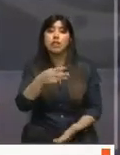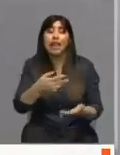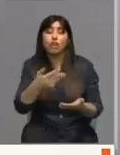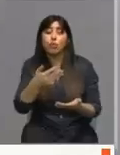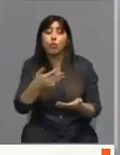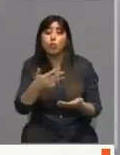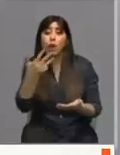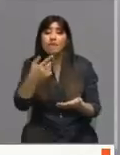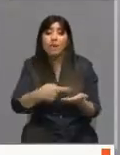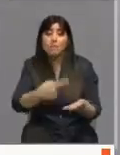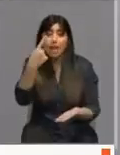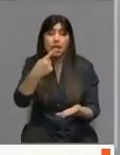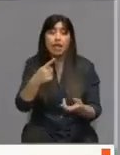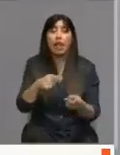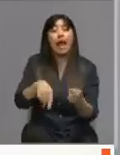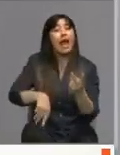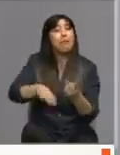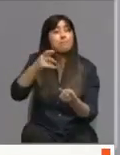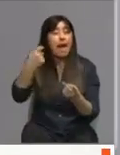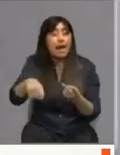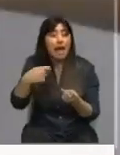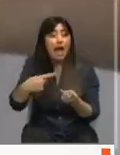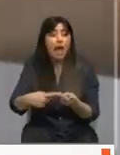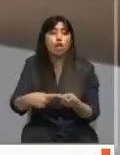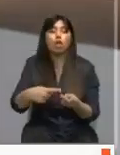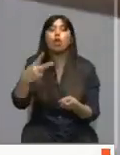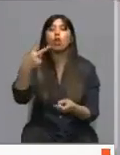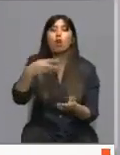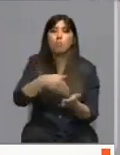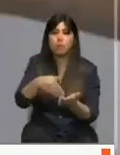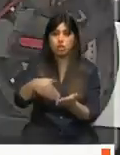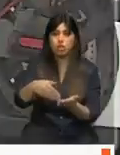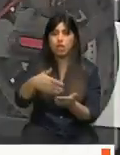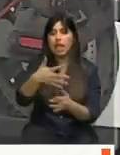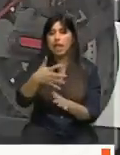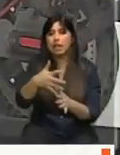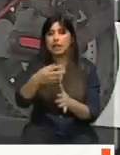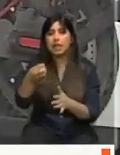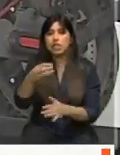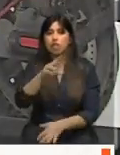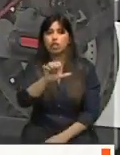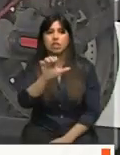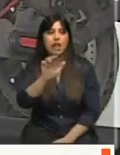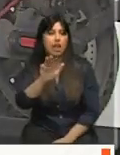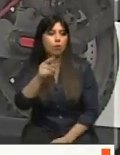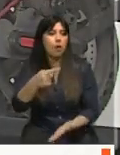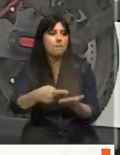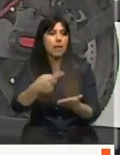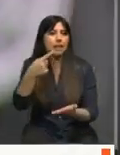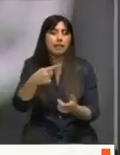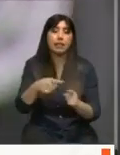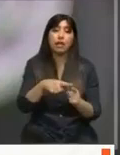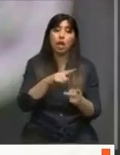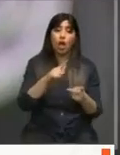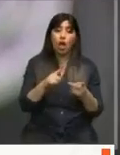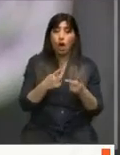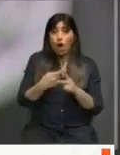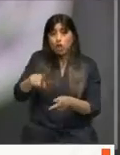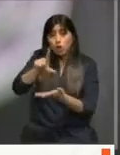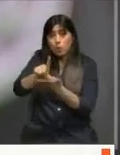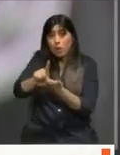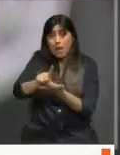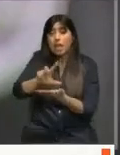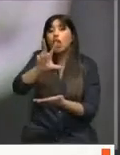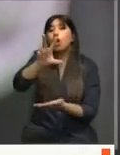los 2 millones 300 mil pesos. Eso es acá. En otros lugares su valor podría incluso superar los 8 millones de